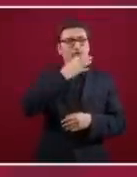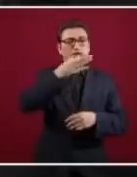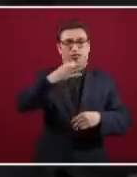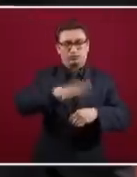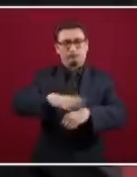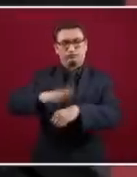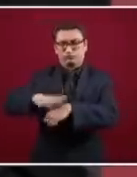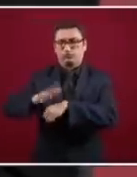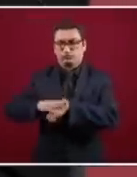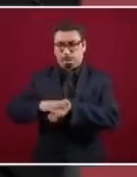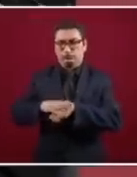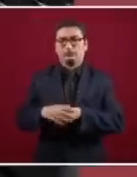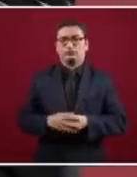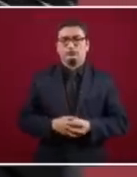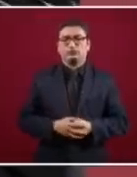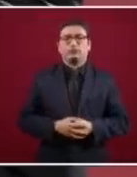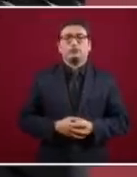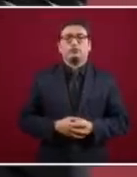no tenemos boletines